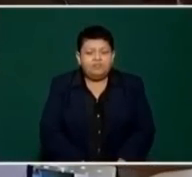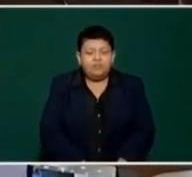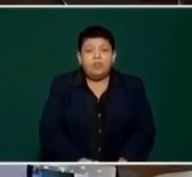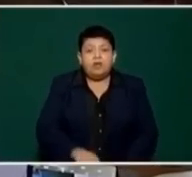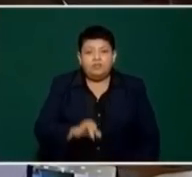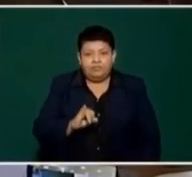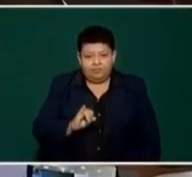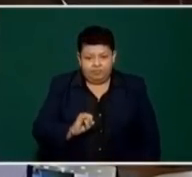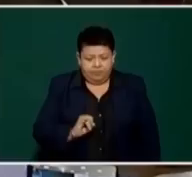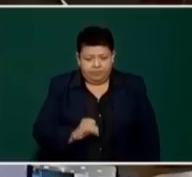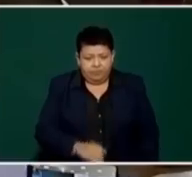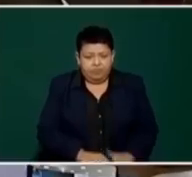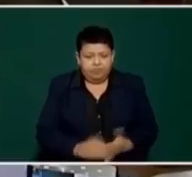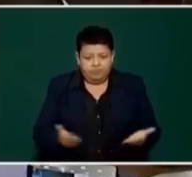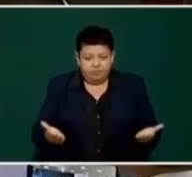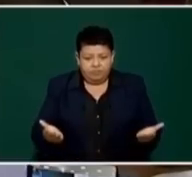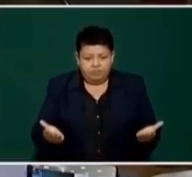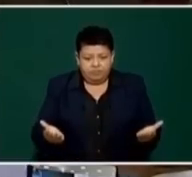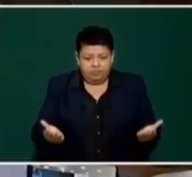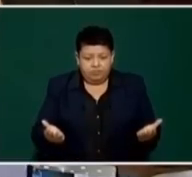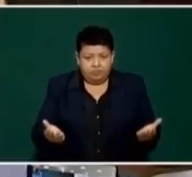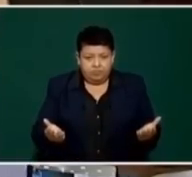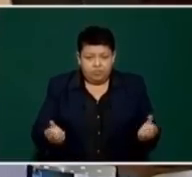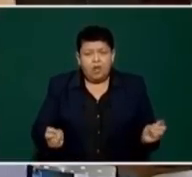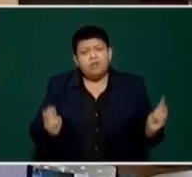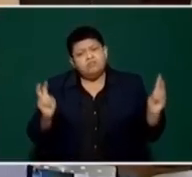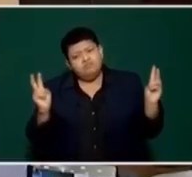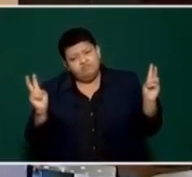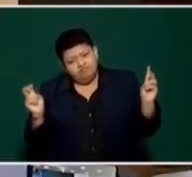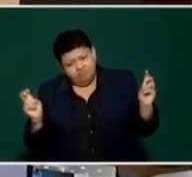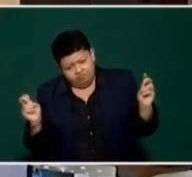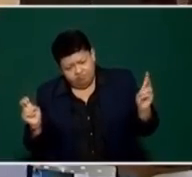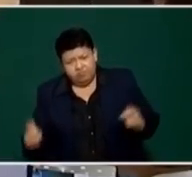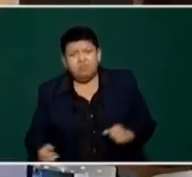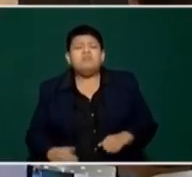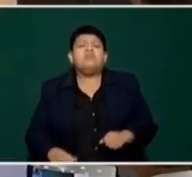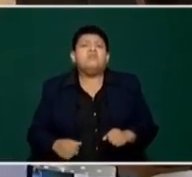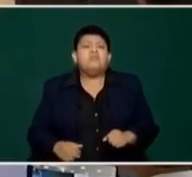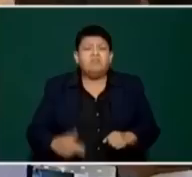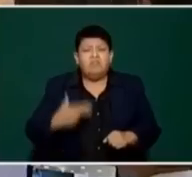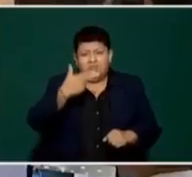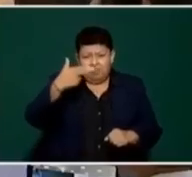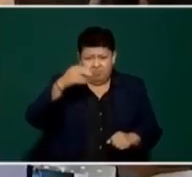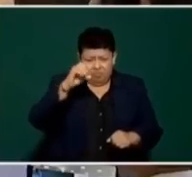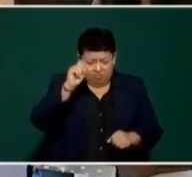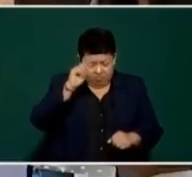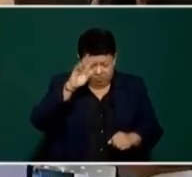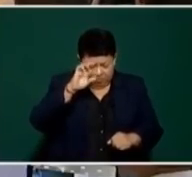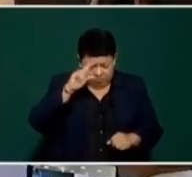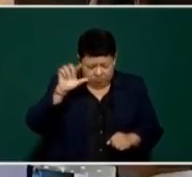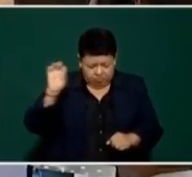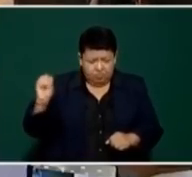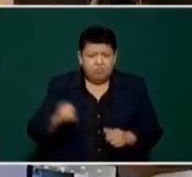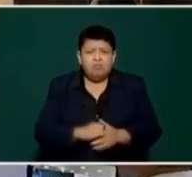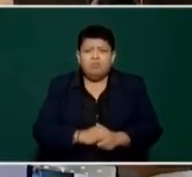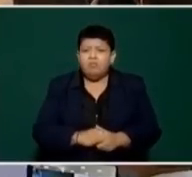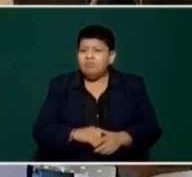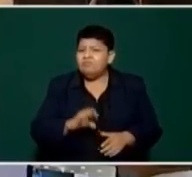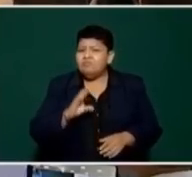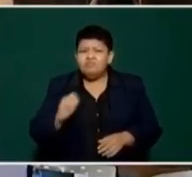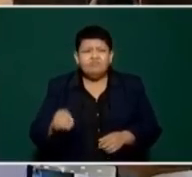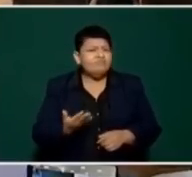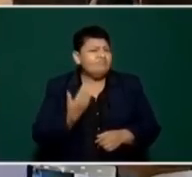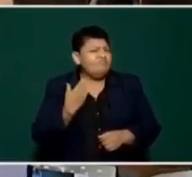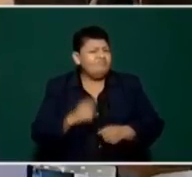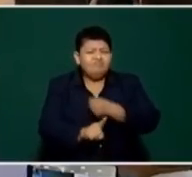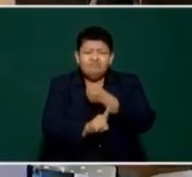Sí, en materia directa, en cuanto a ocupación hotelera, no hemos tenido una afectación. La ha